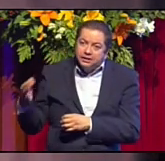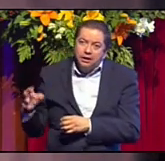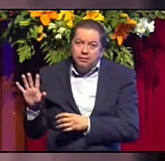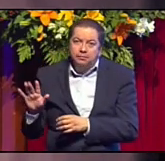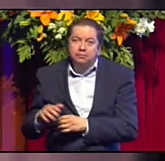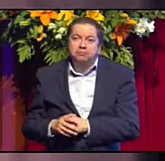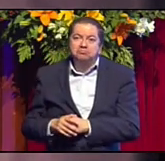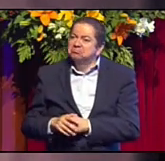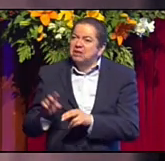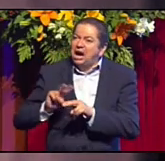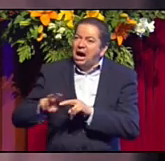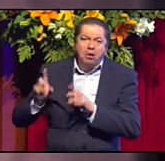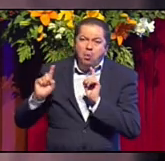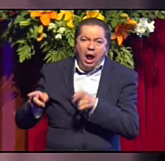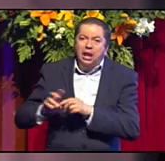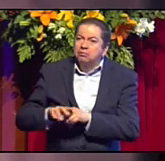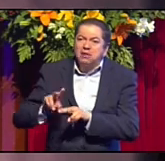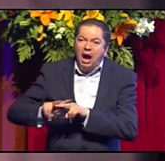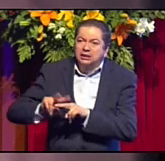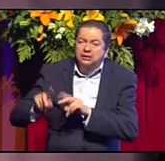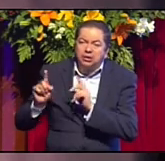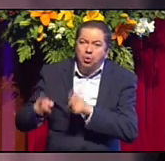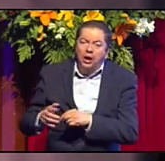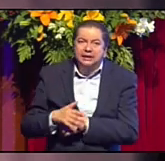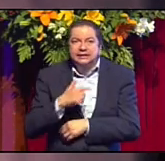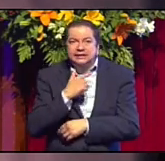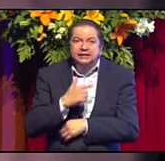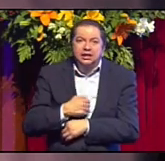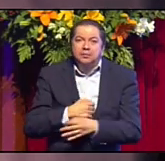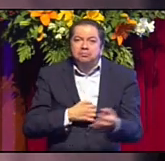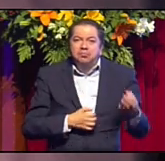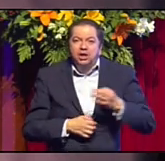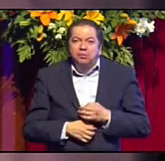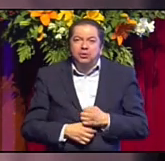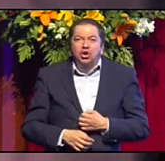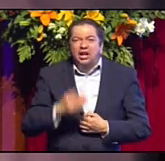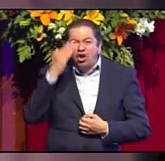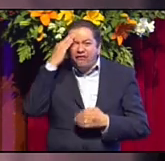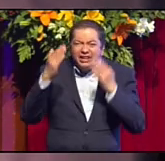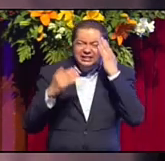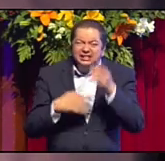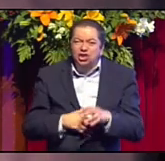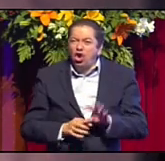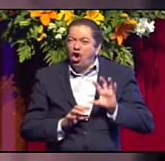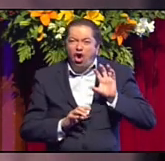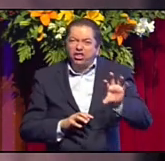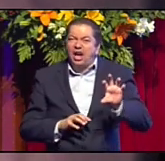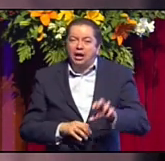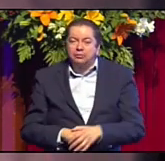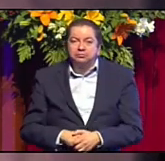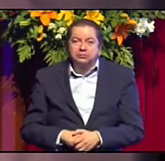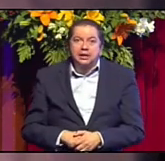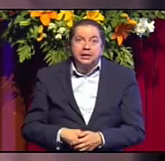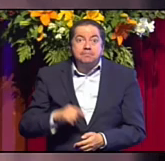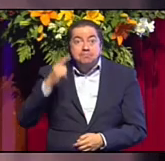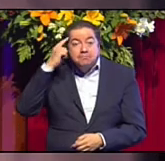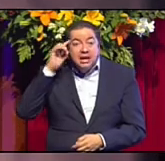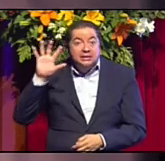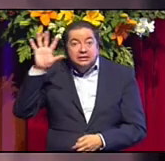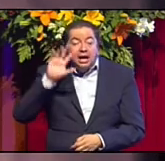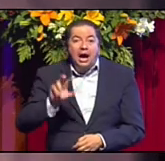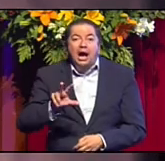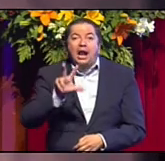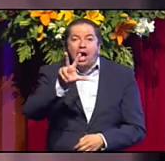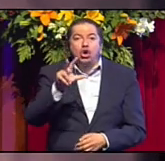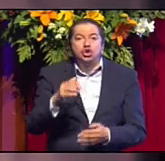a la productora, hagámoslo igual. Es que alguien me dijo, pero los vecinos lo van a odiar. Imagínense el día domingo, a las 8 de